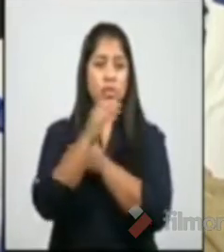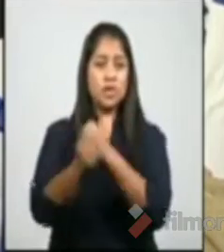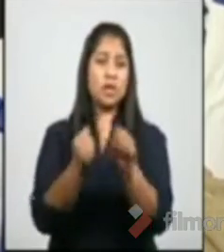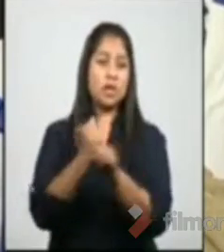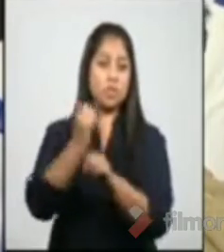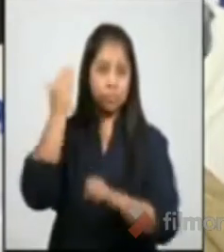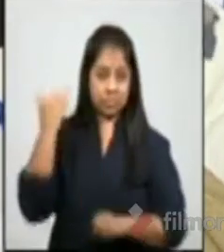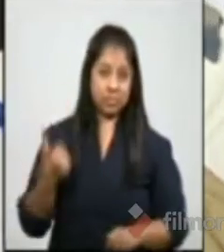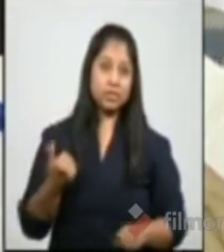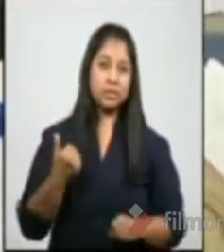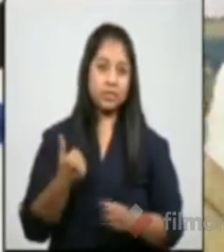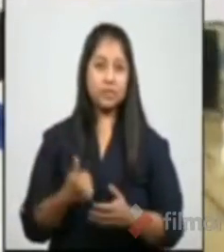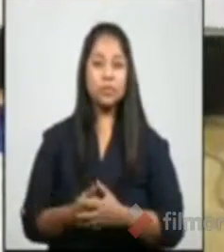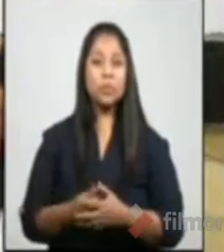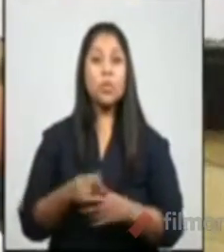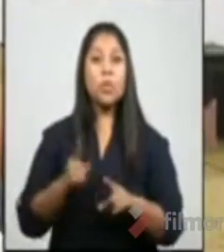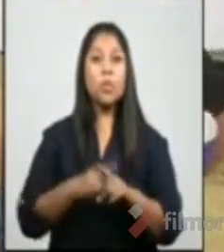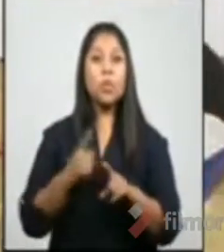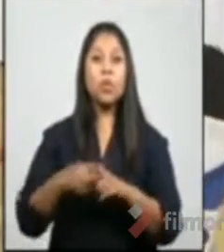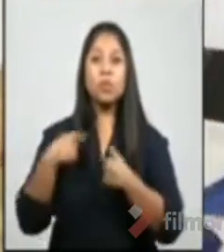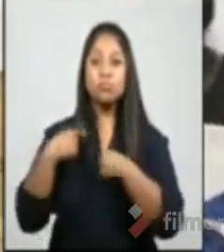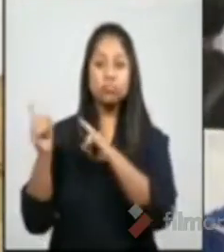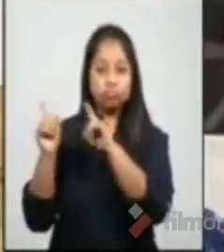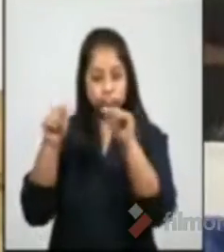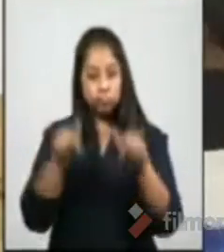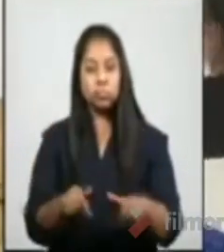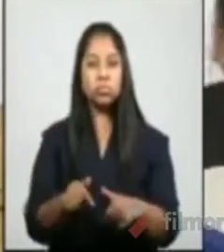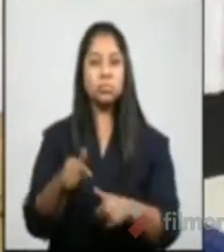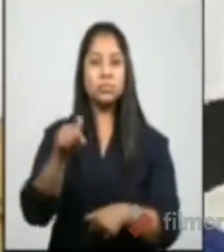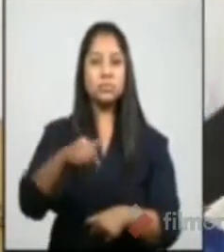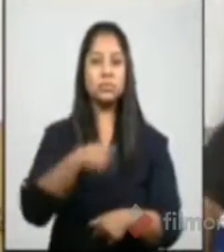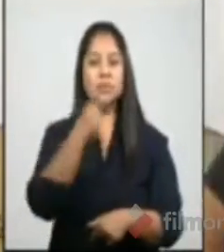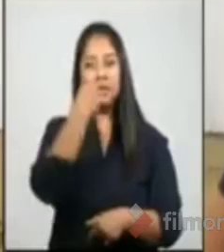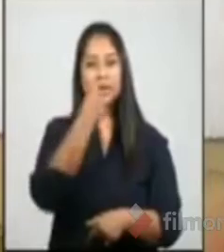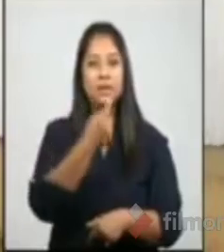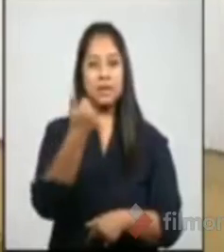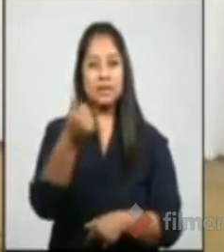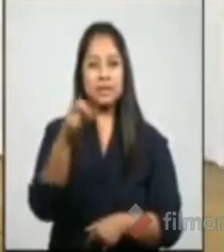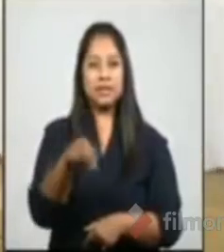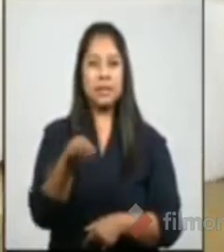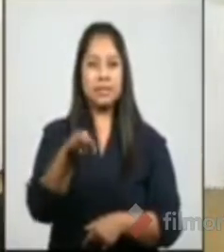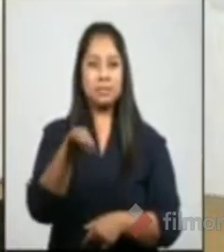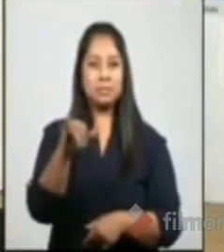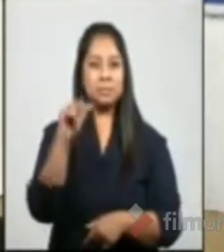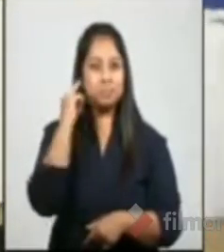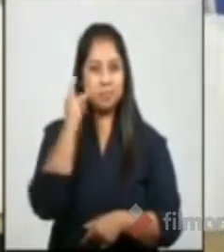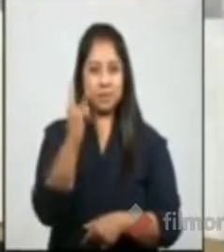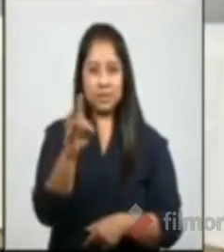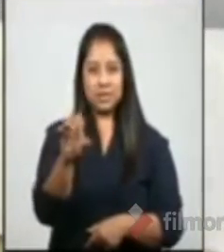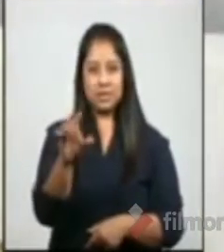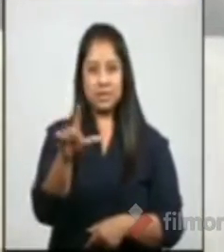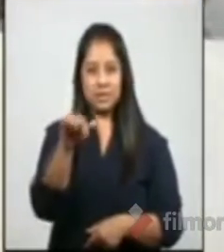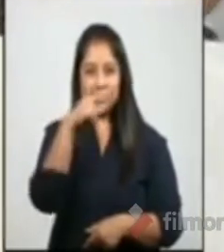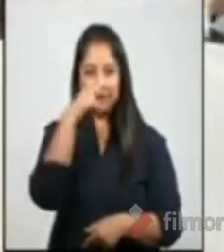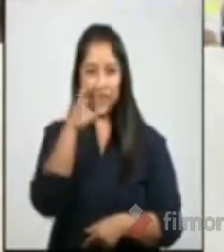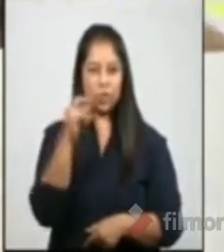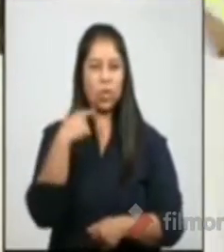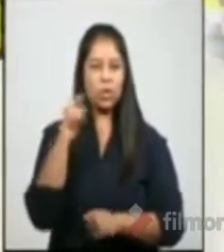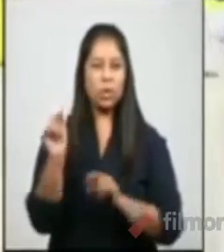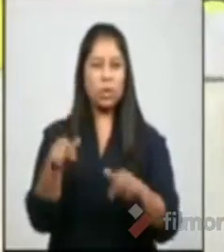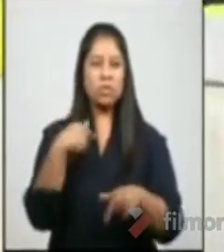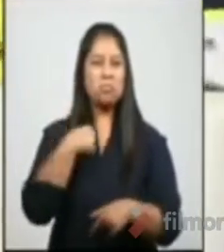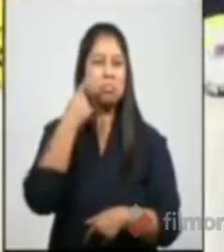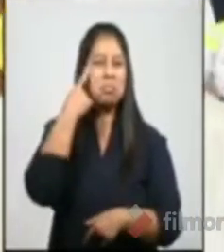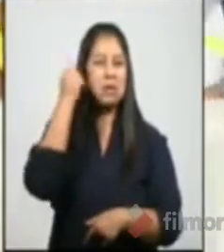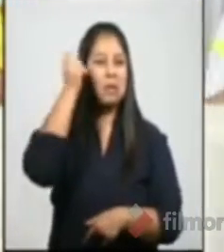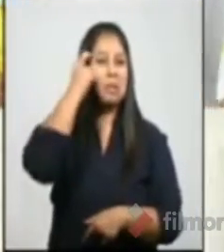pasado, cuando me tocó venir a San Miguelito en medio de la campaña. Por ahí creo que dejé tirados los